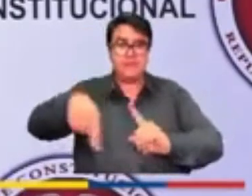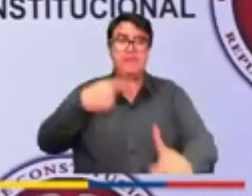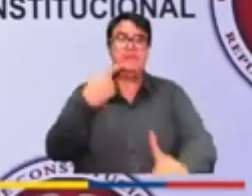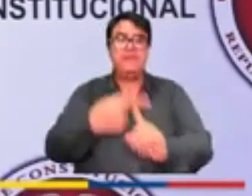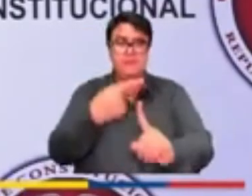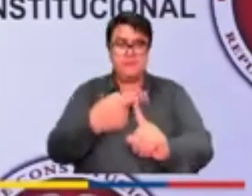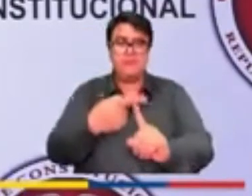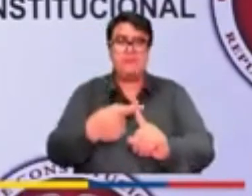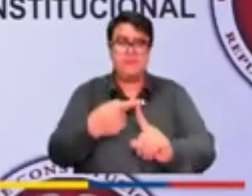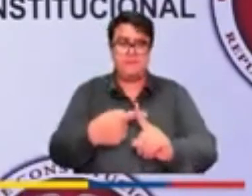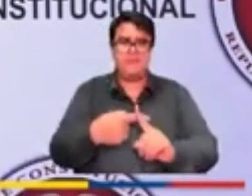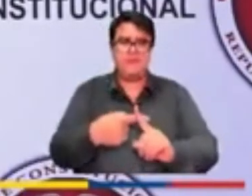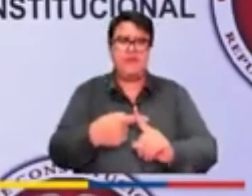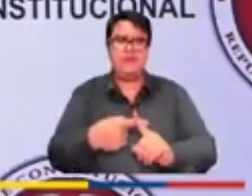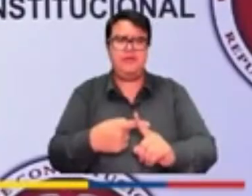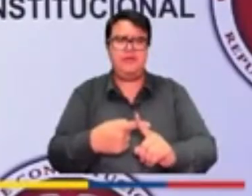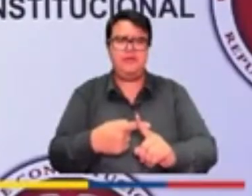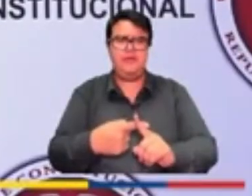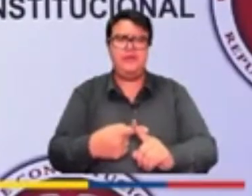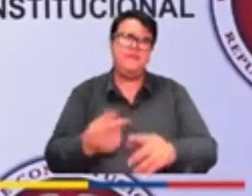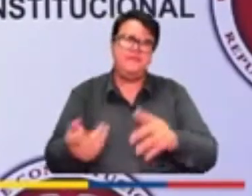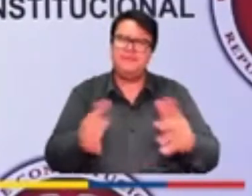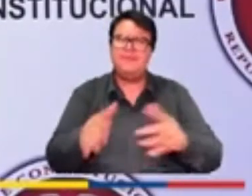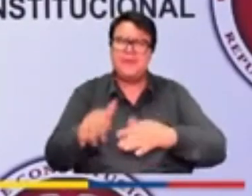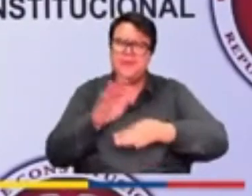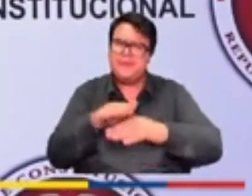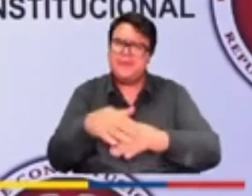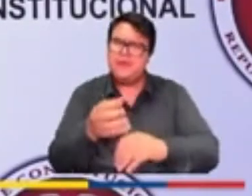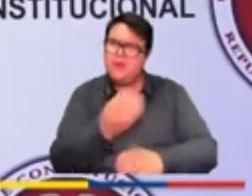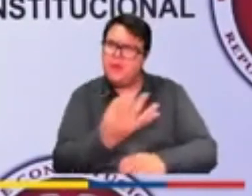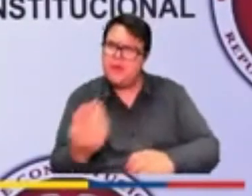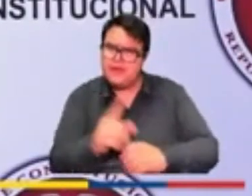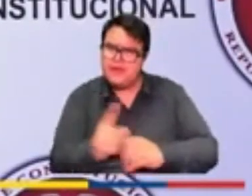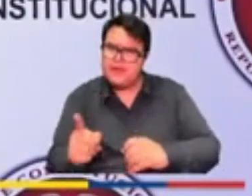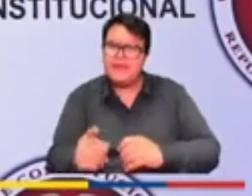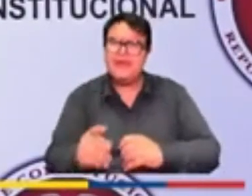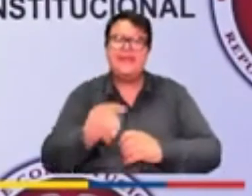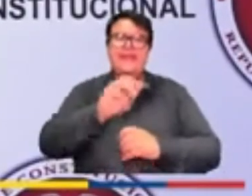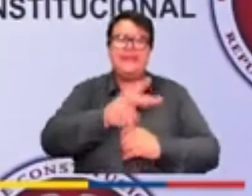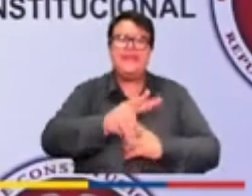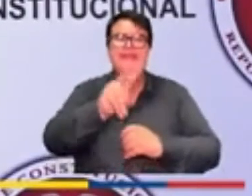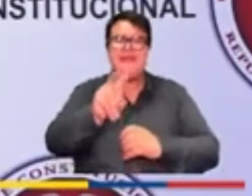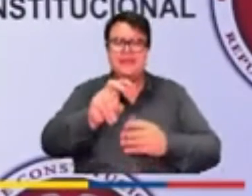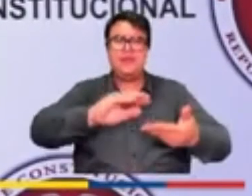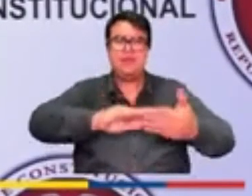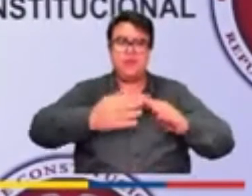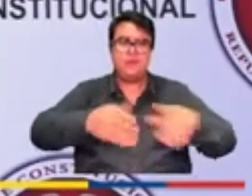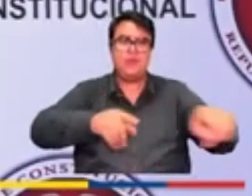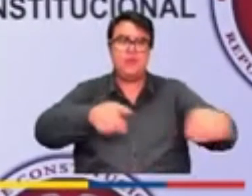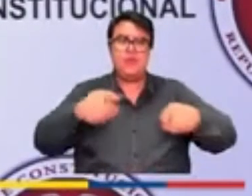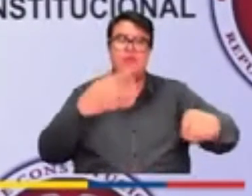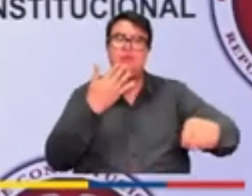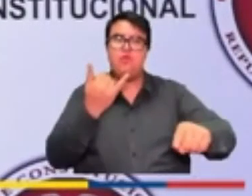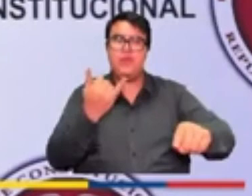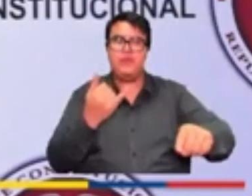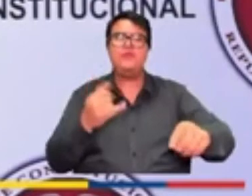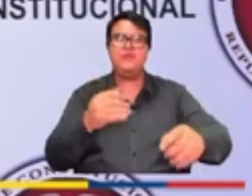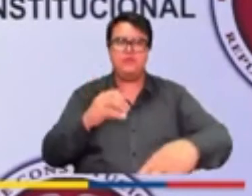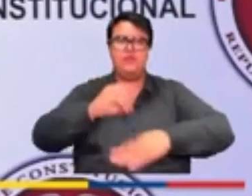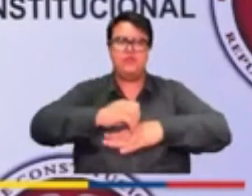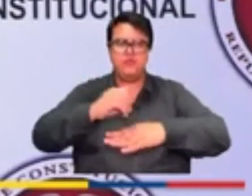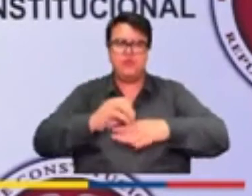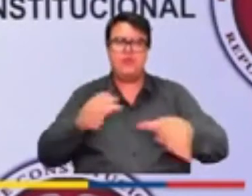son, déjame y les digo, 37 comunidades Wayú asociadas a la organización